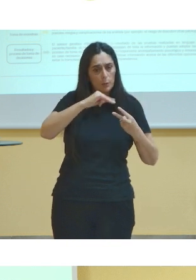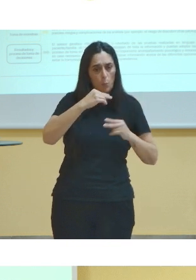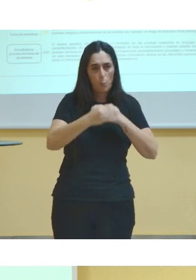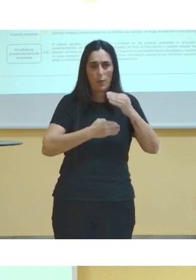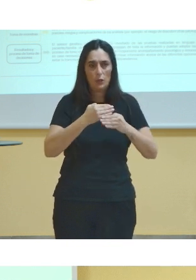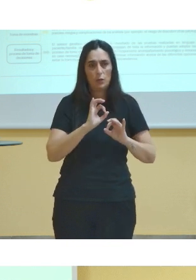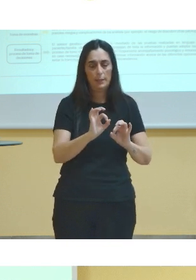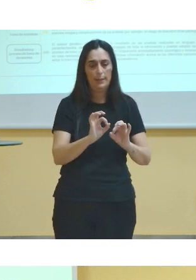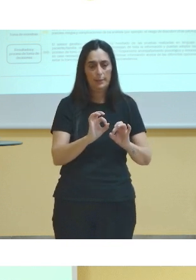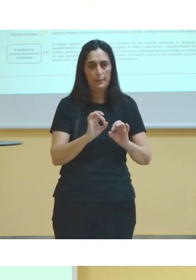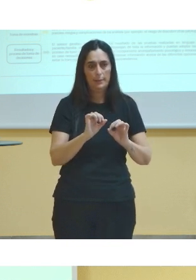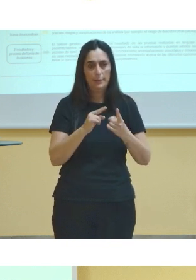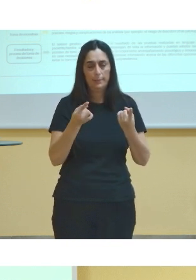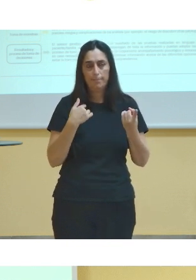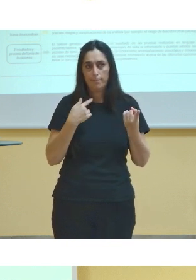proceso.